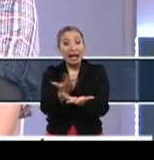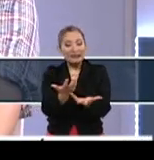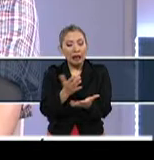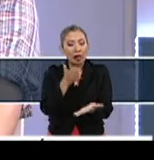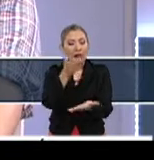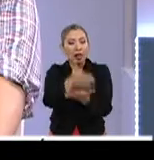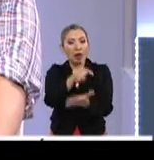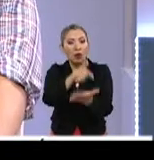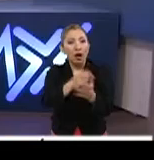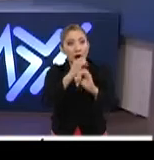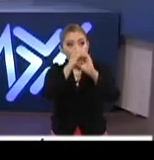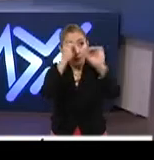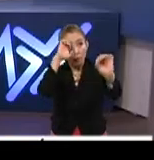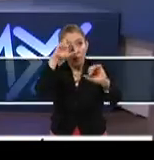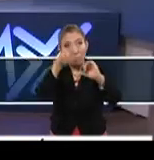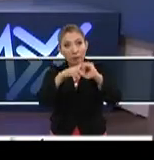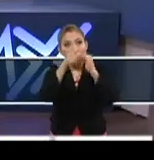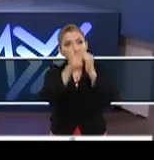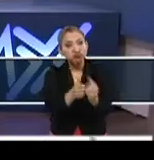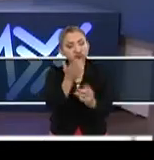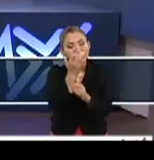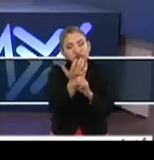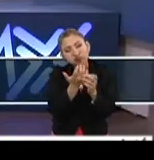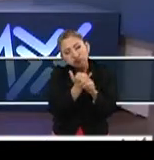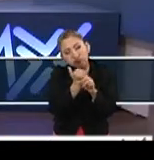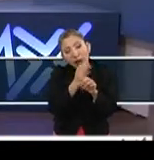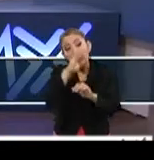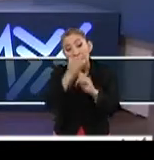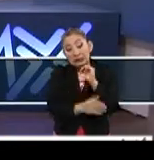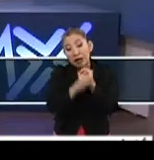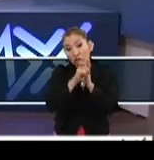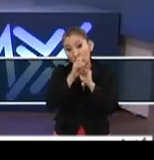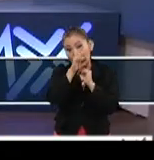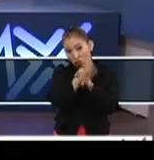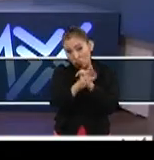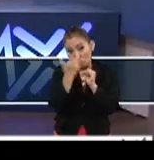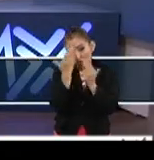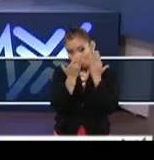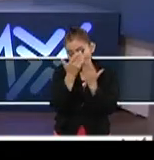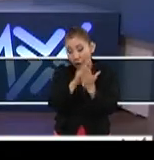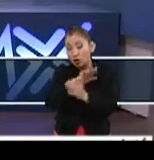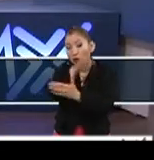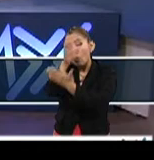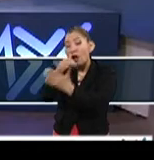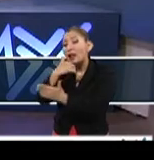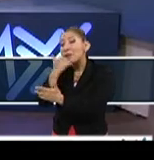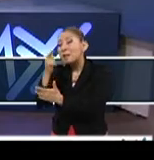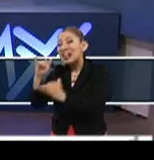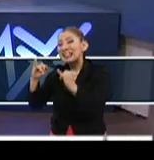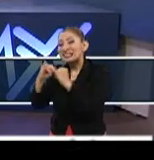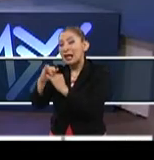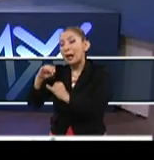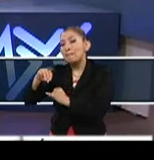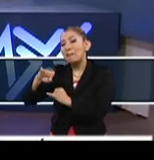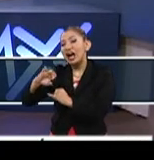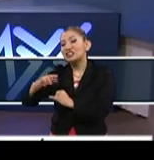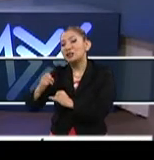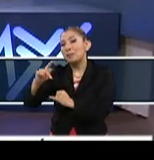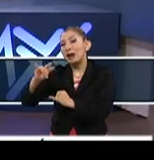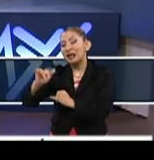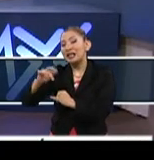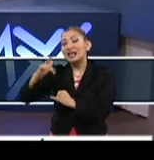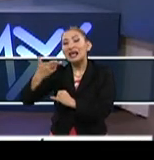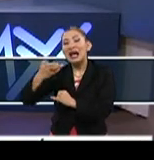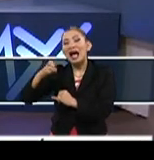estancia en el Observatorio Europeo. Después, cuando terminé el doctorado, estuve en Alemania trabajando para el Instituto Max Planck de Astronomía en